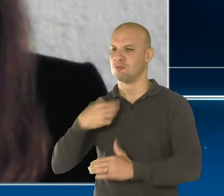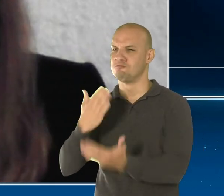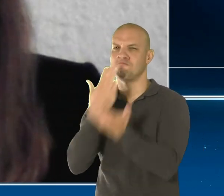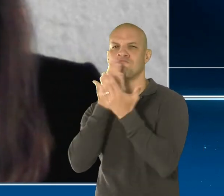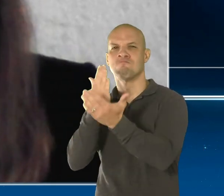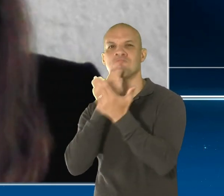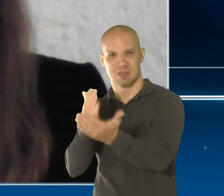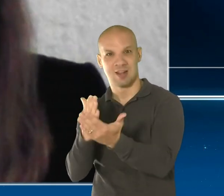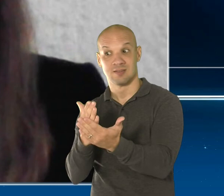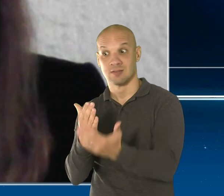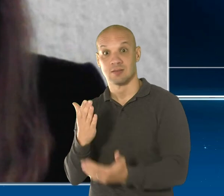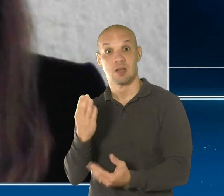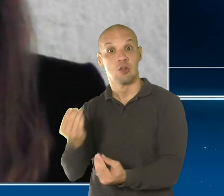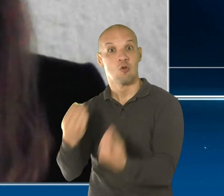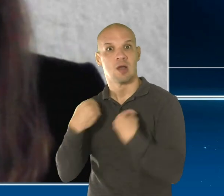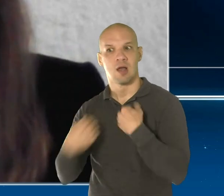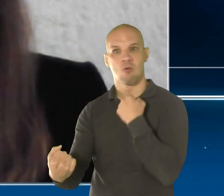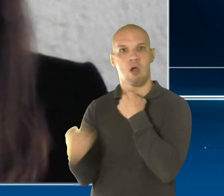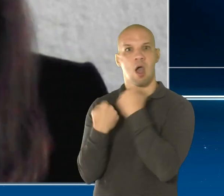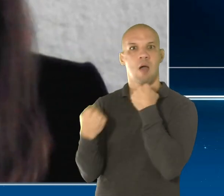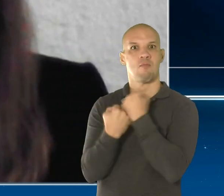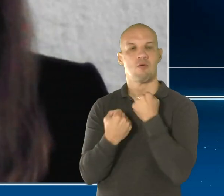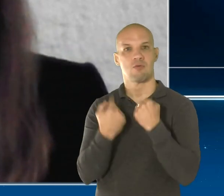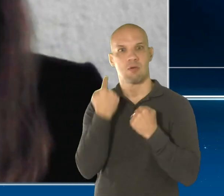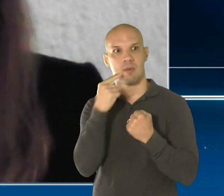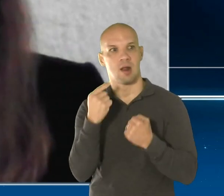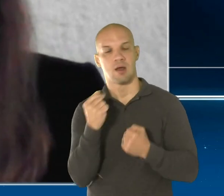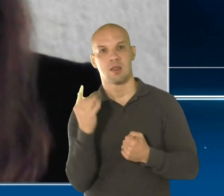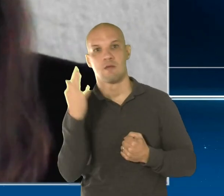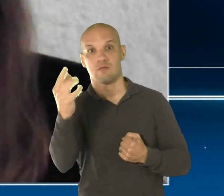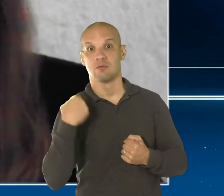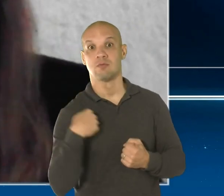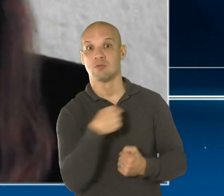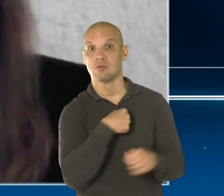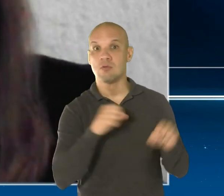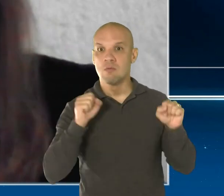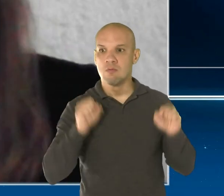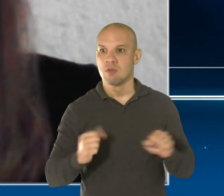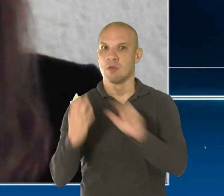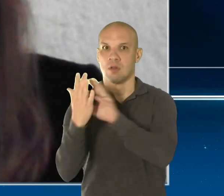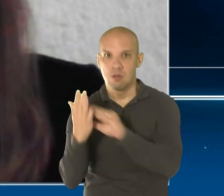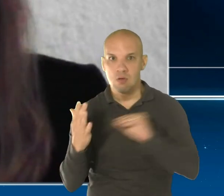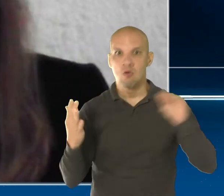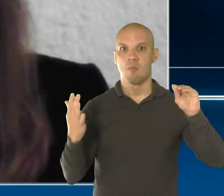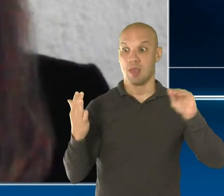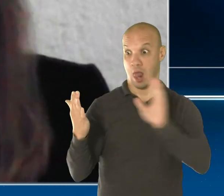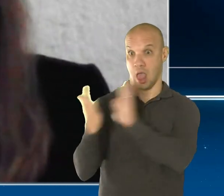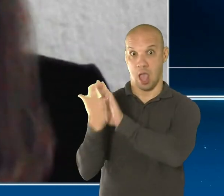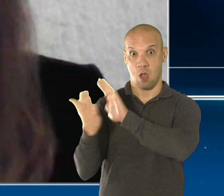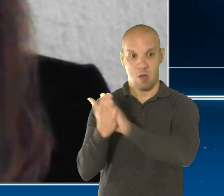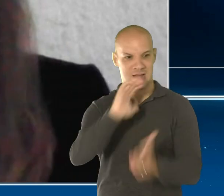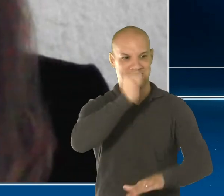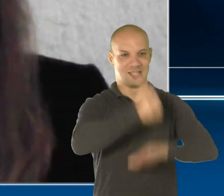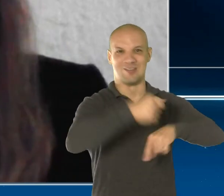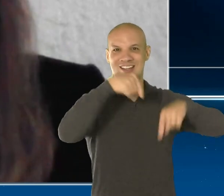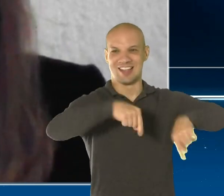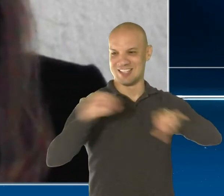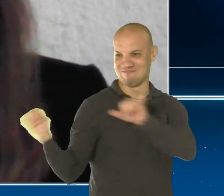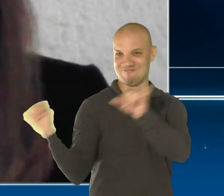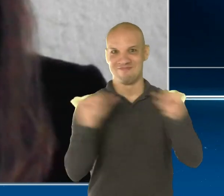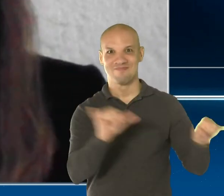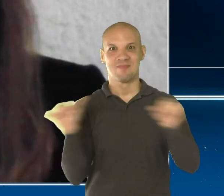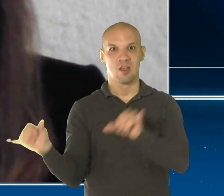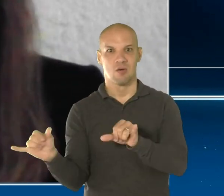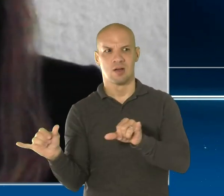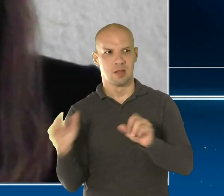nos ha brindado este apoyo para más adelante nosotros poder replicar esta escuela. Y bueno, será muy bien recibida por